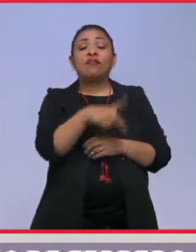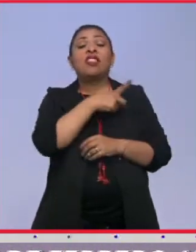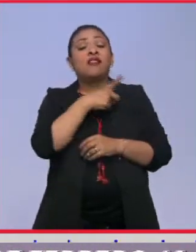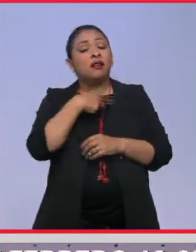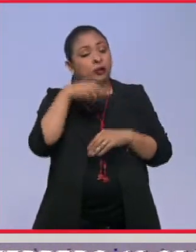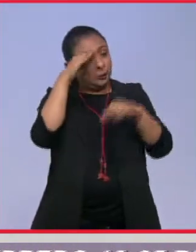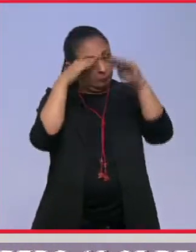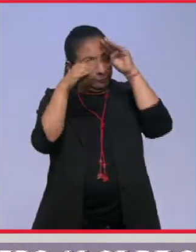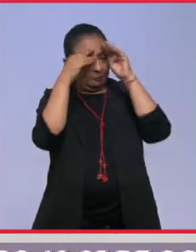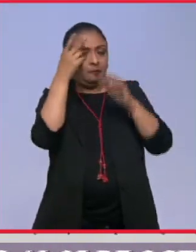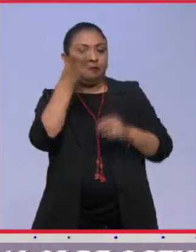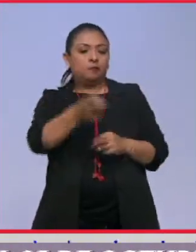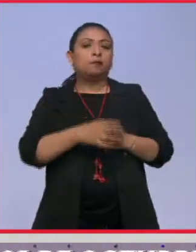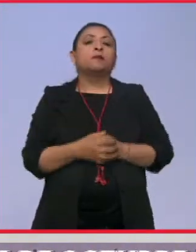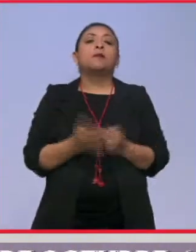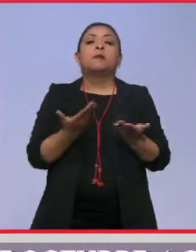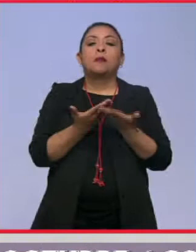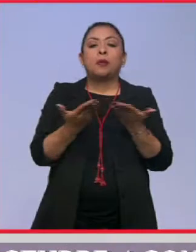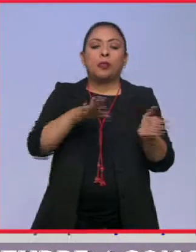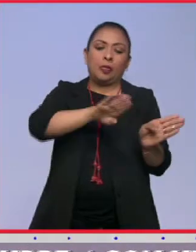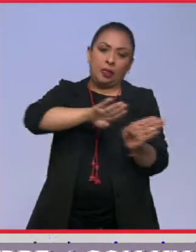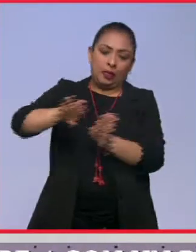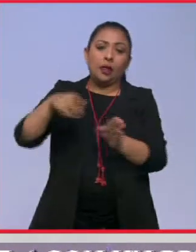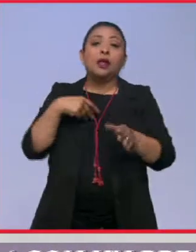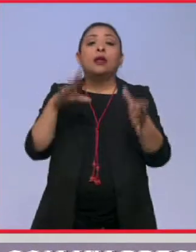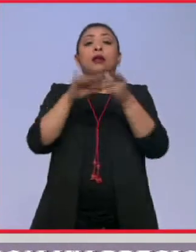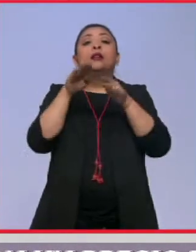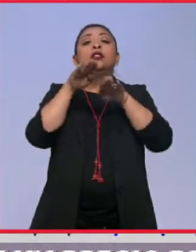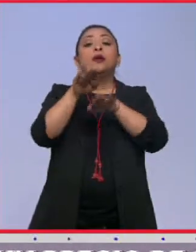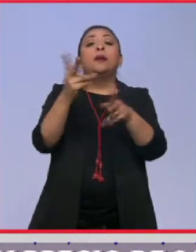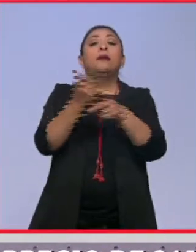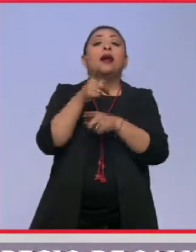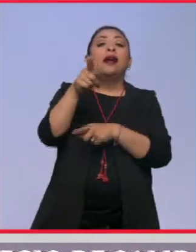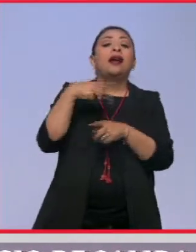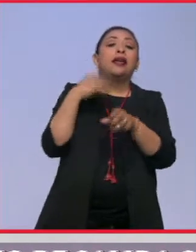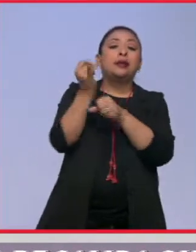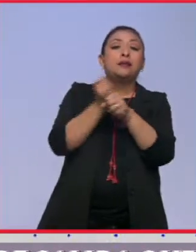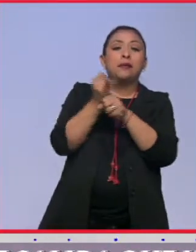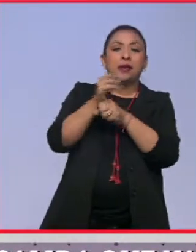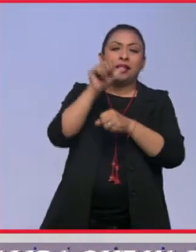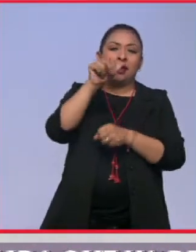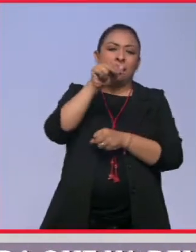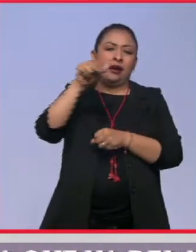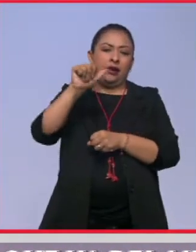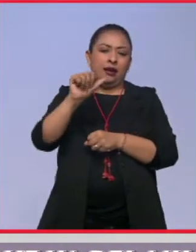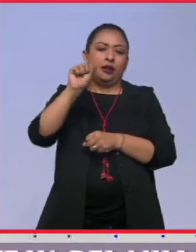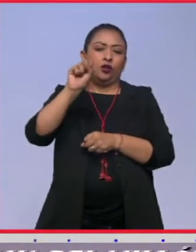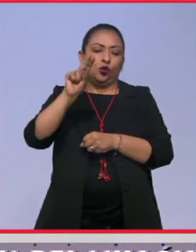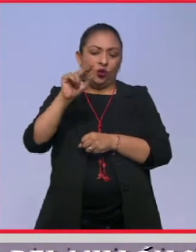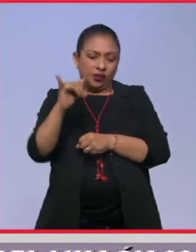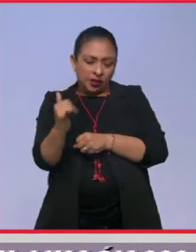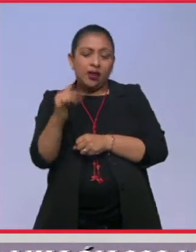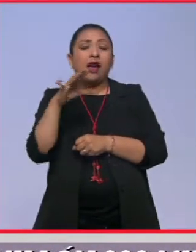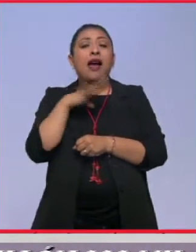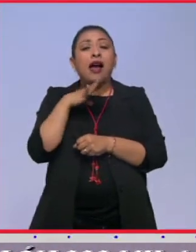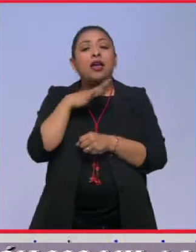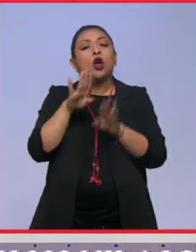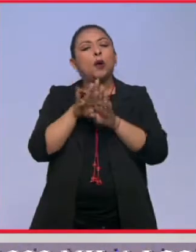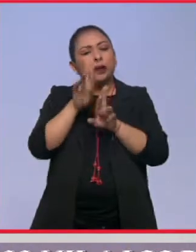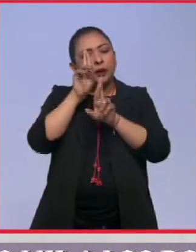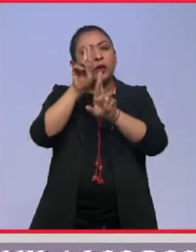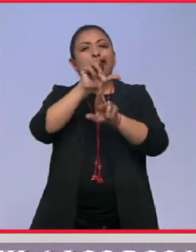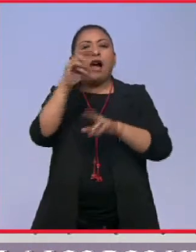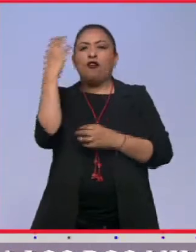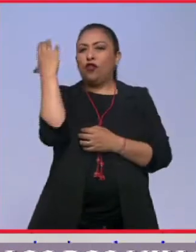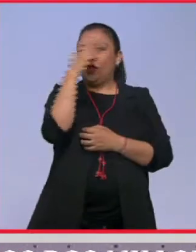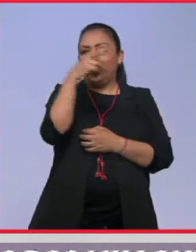sobre esto, ¿no? Bueno, vamos a platicarles acerca de lo que está ocurriendo en torno a la investigadora Ana Susi, que rinde homenaje al